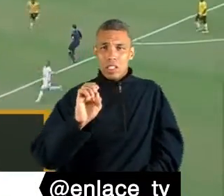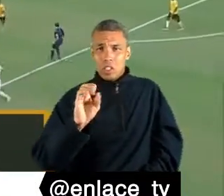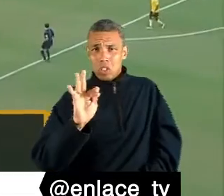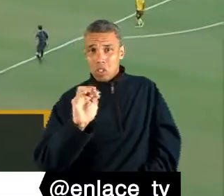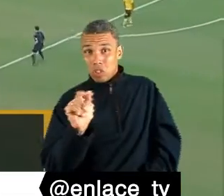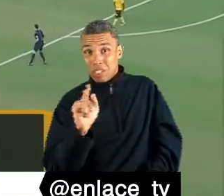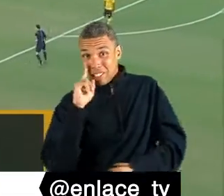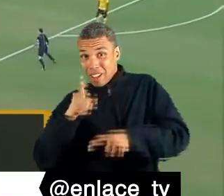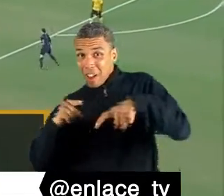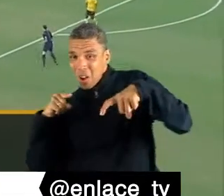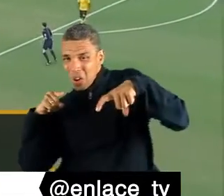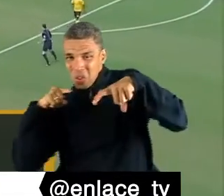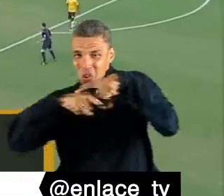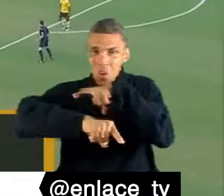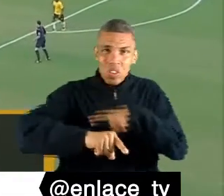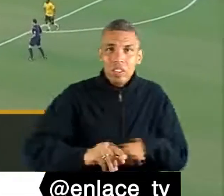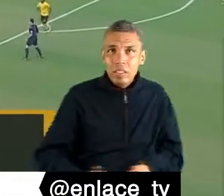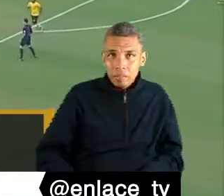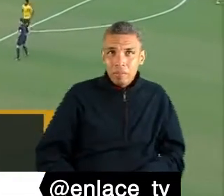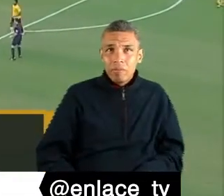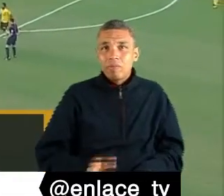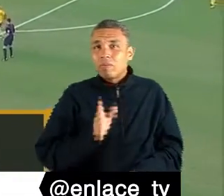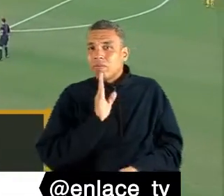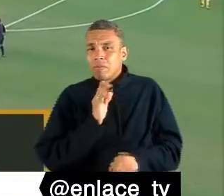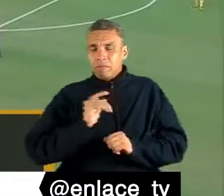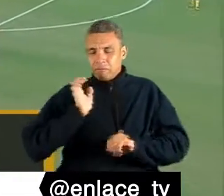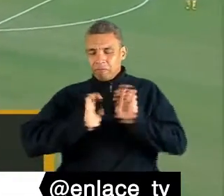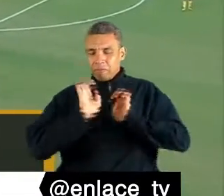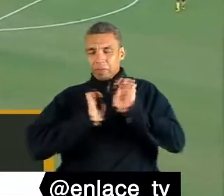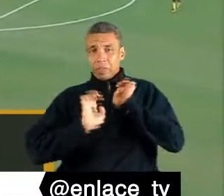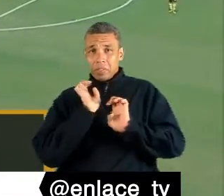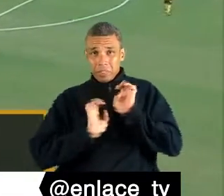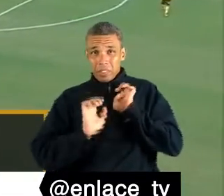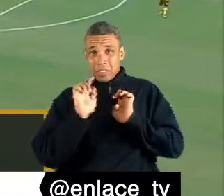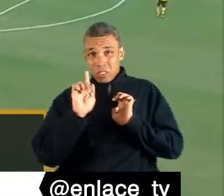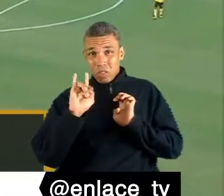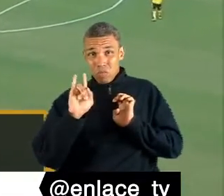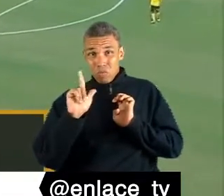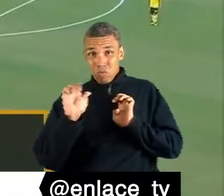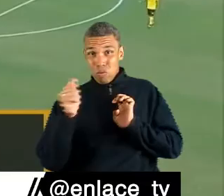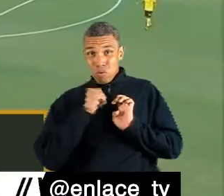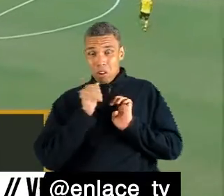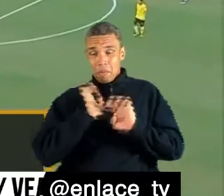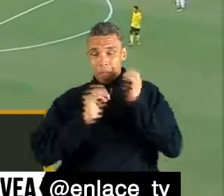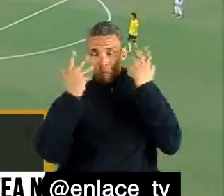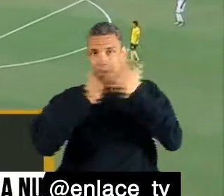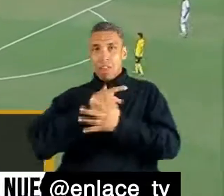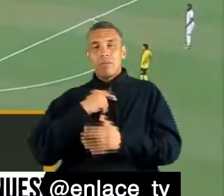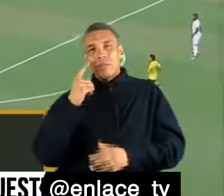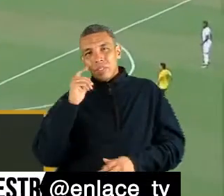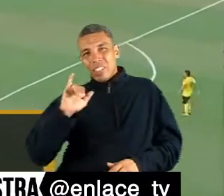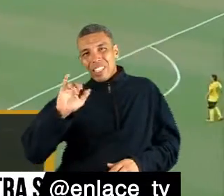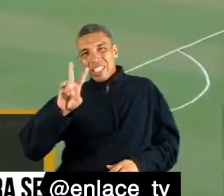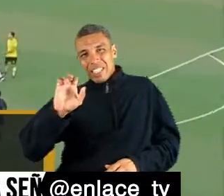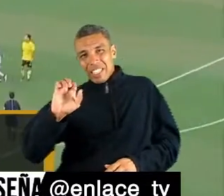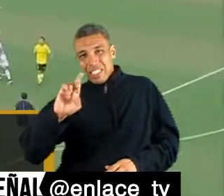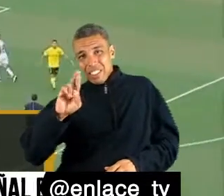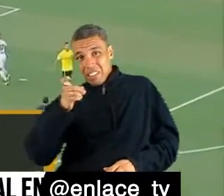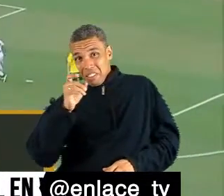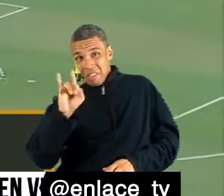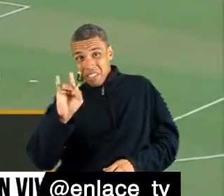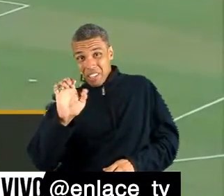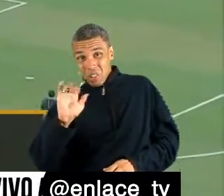el único tanto luego de que una pelota no pudo ser despejada por el defensa local Fula y fue aprovechada por Ellis Ibargüen, quien anotó de cabeza al minuto